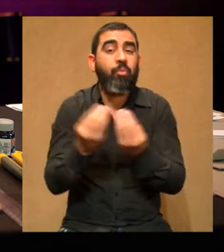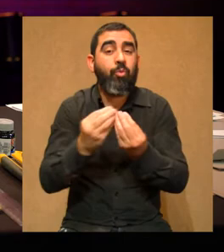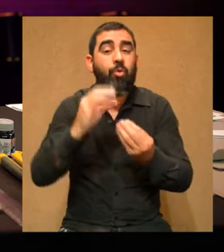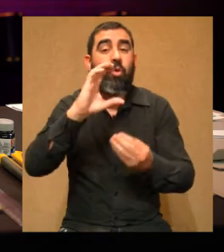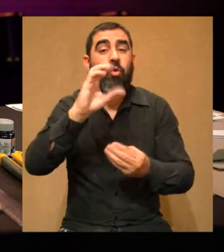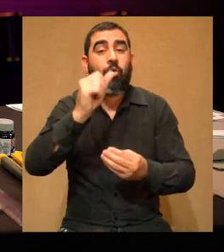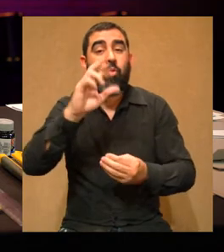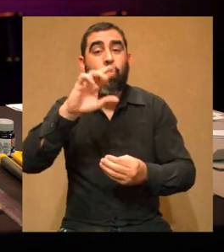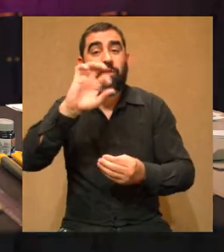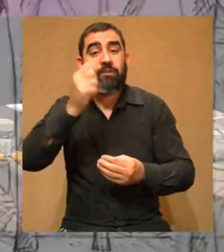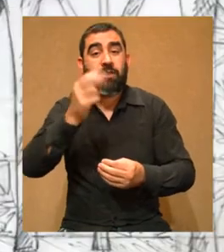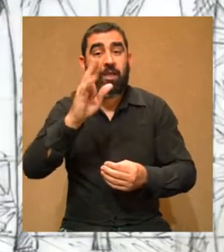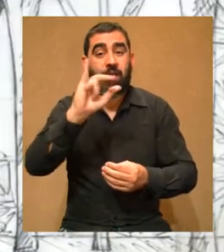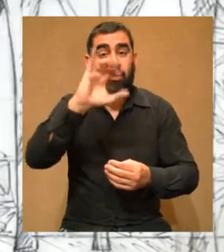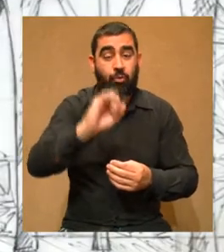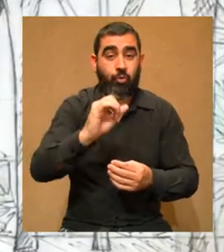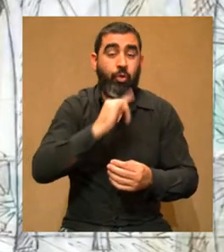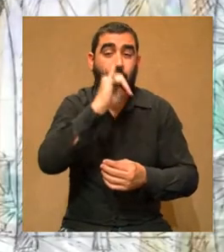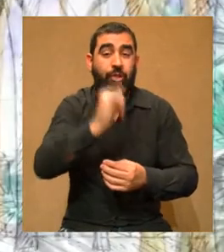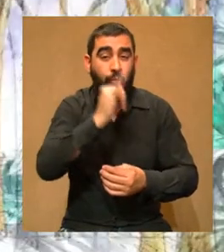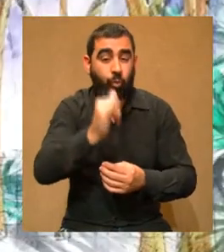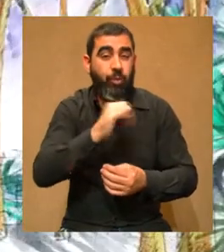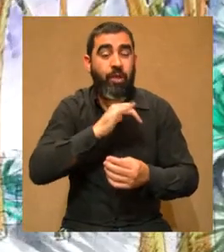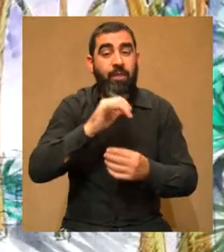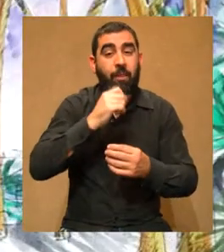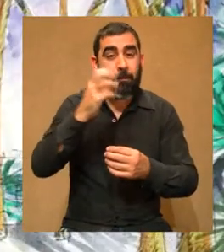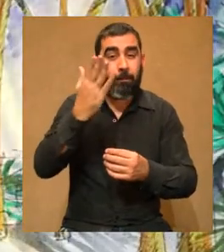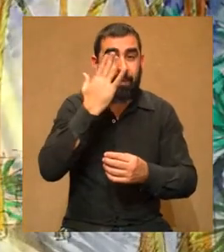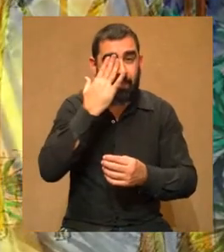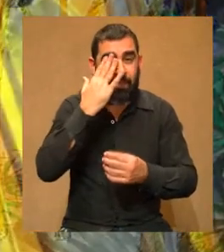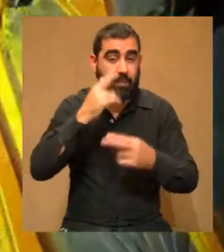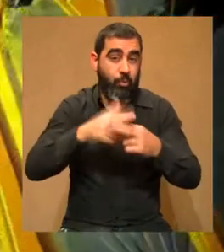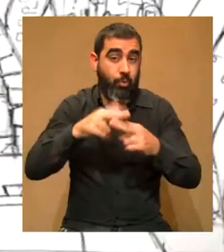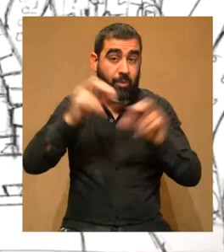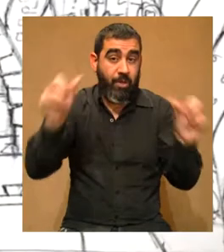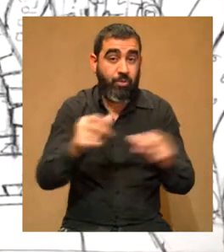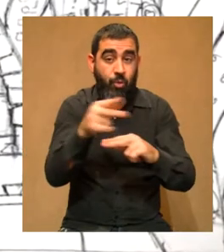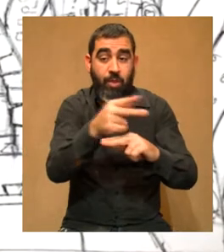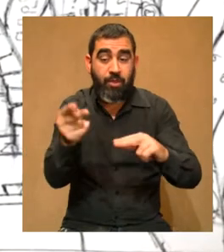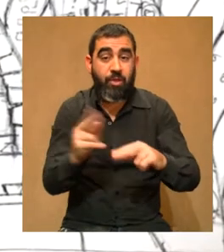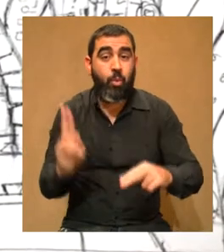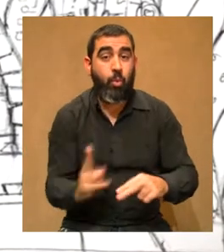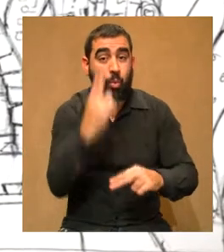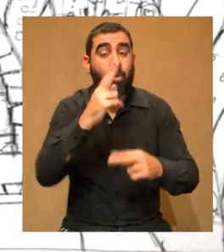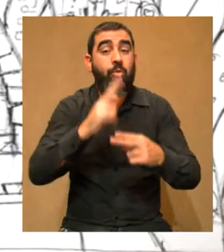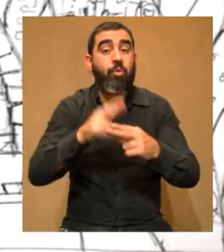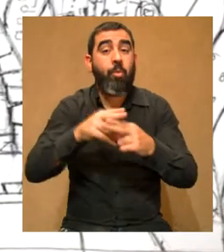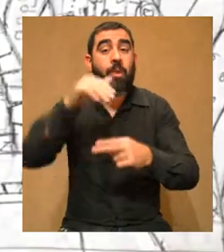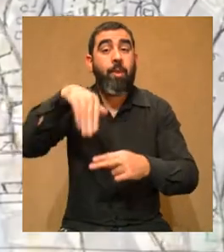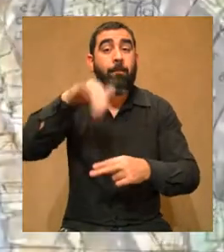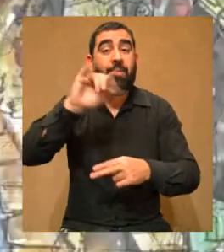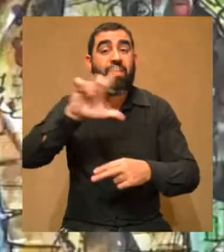que se llama el corsario es una historia divina de piratas y el diseño le hizo un diseñador uruguayo que se llama hugo me llama